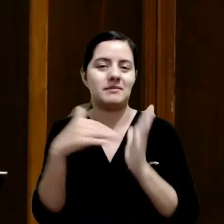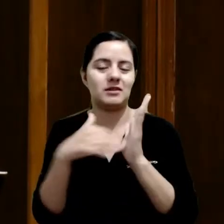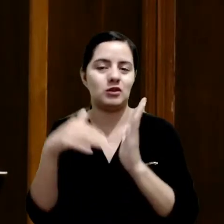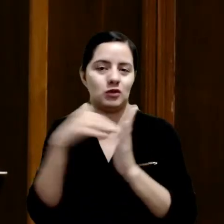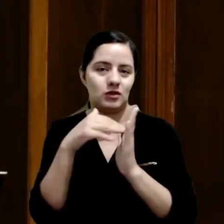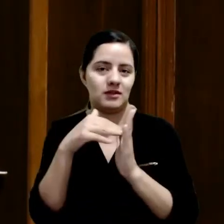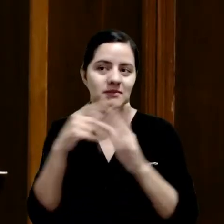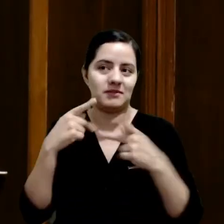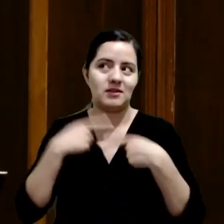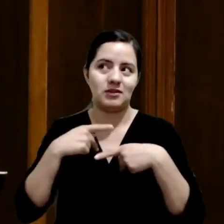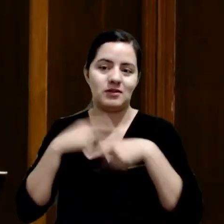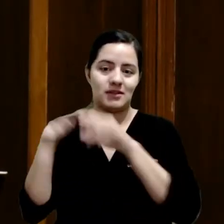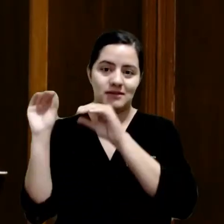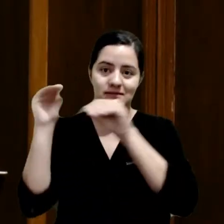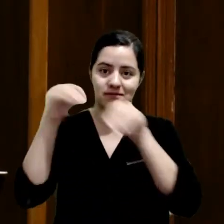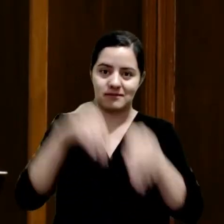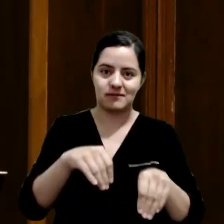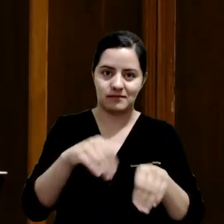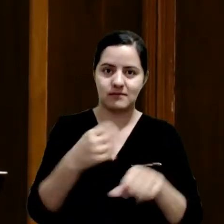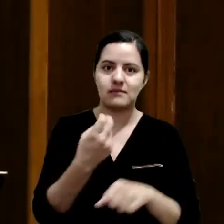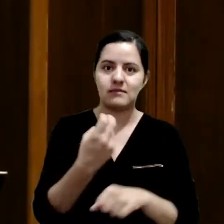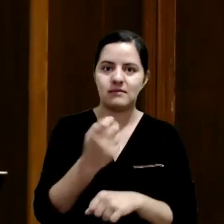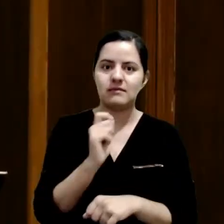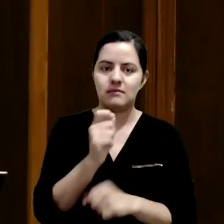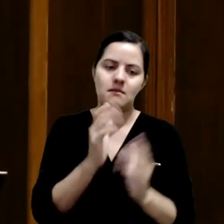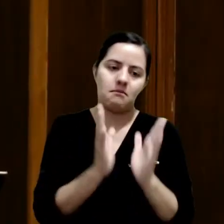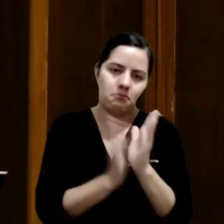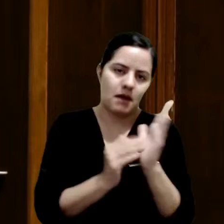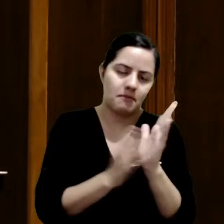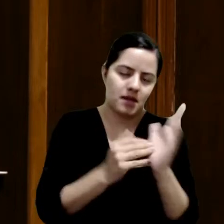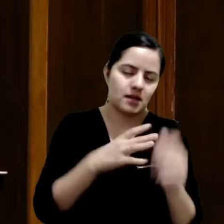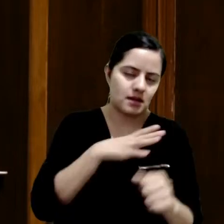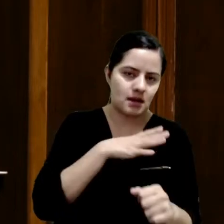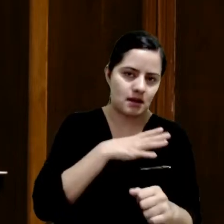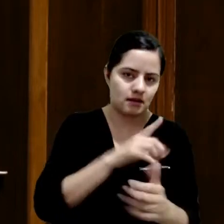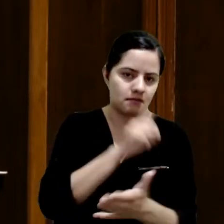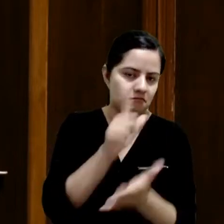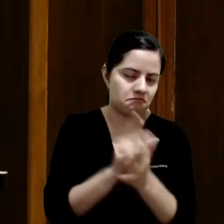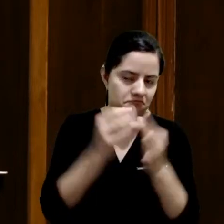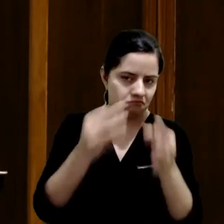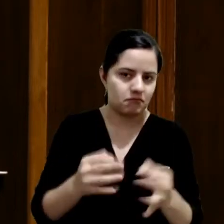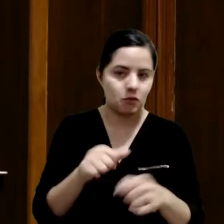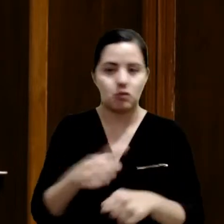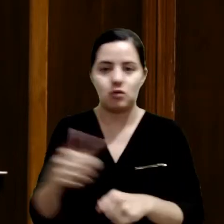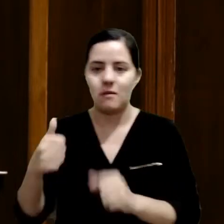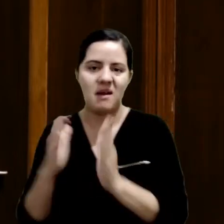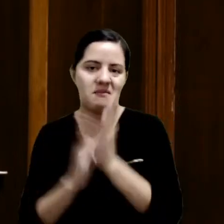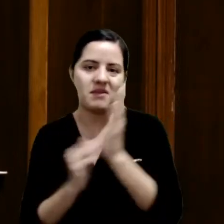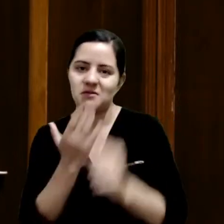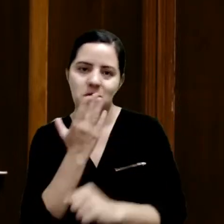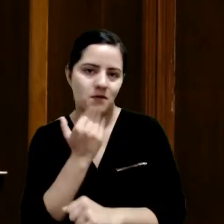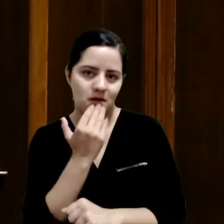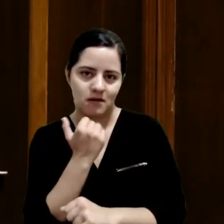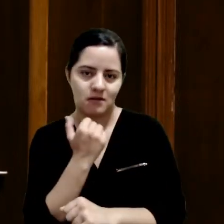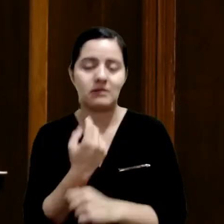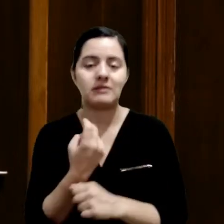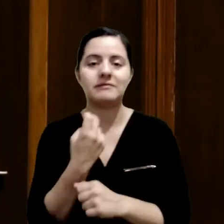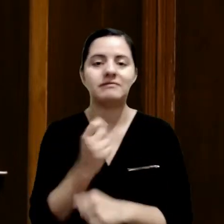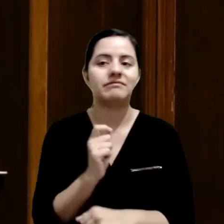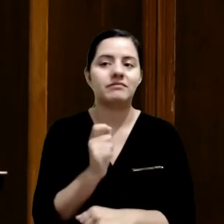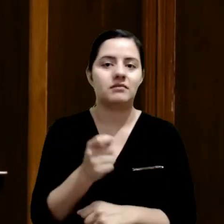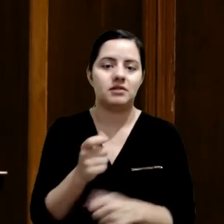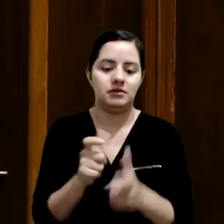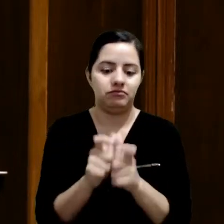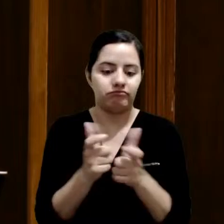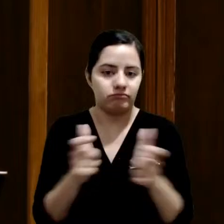cifra incluye tanto migrantes documentados como no documentados y refleja un incremento continuo en comparación